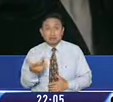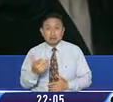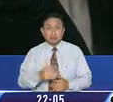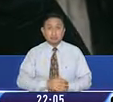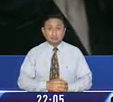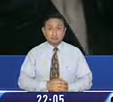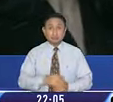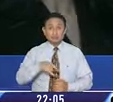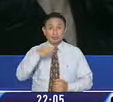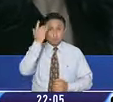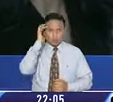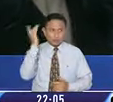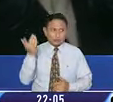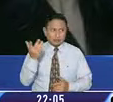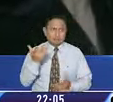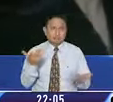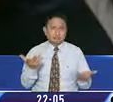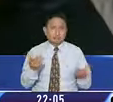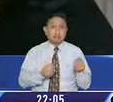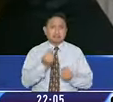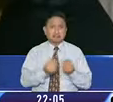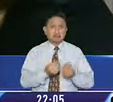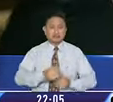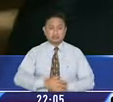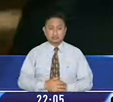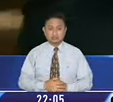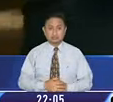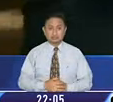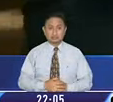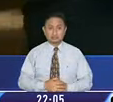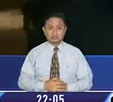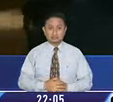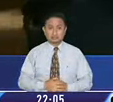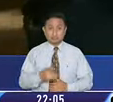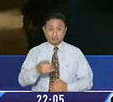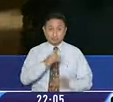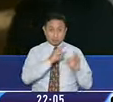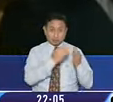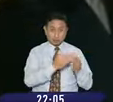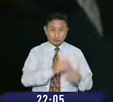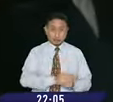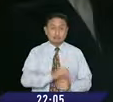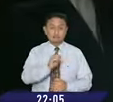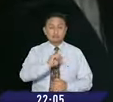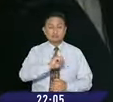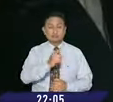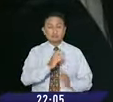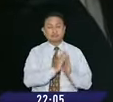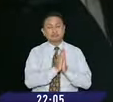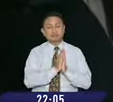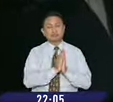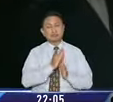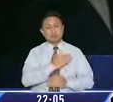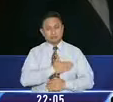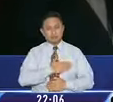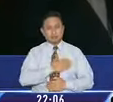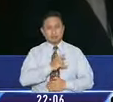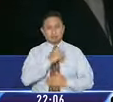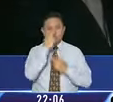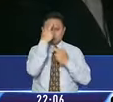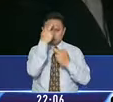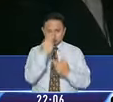Yo me preocupo porque no sabemos nada, ojalá los borren. ¿Ustedes también tienen un familiar aquí? Sí, la verdad sí, señorita. Lo que les pedimos es un poquito de